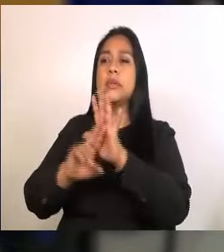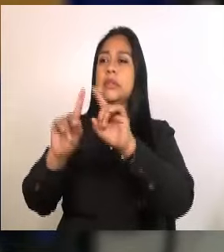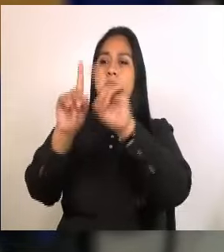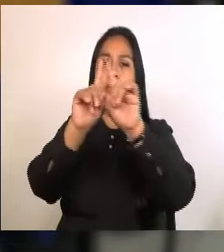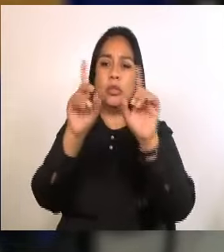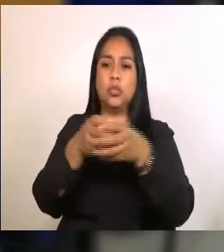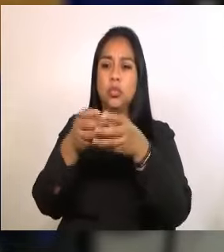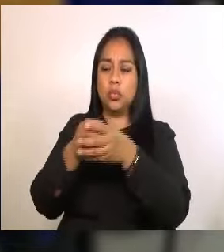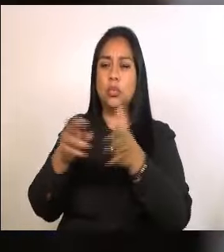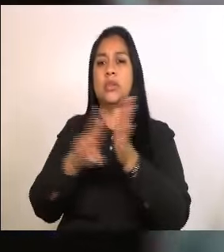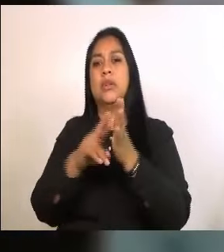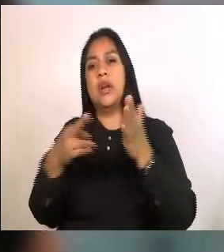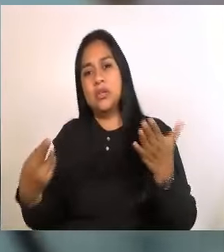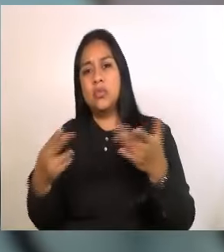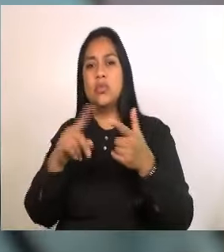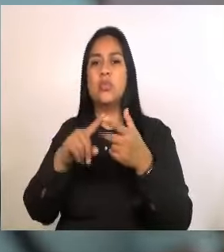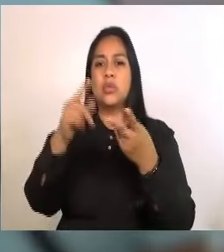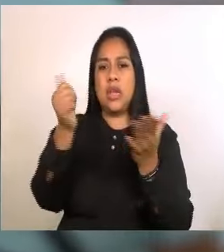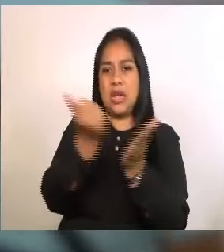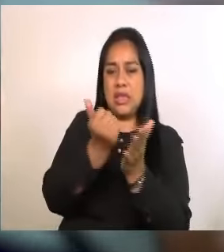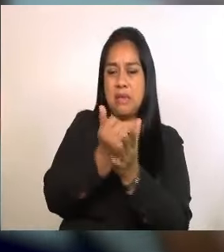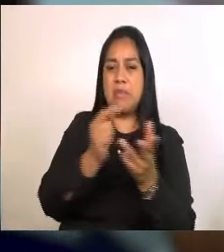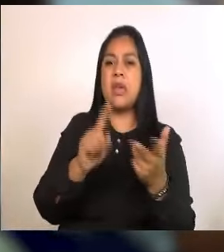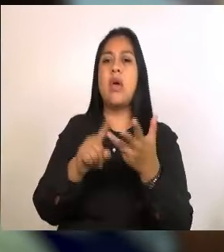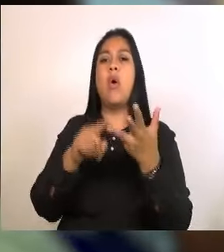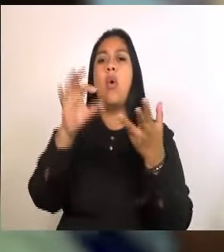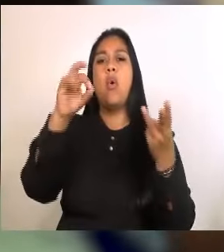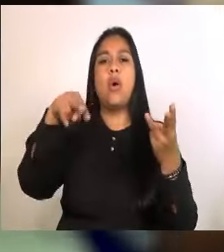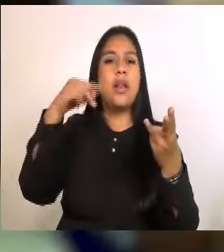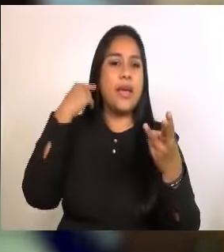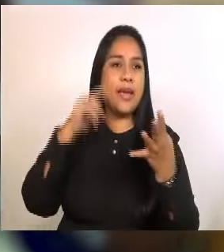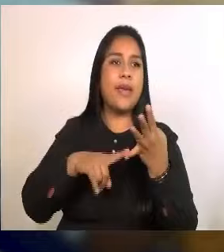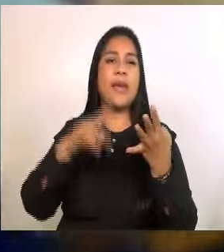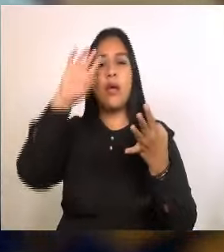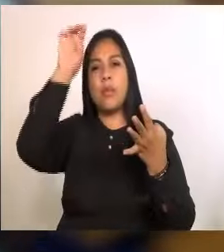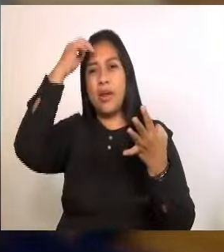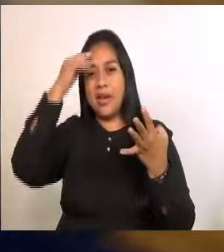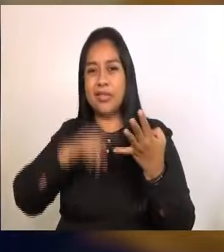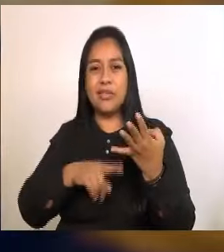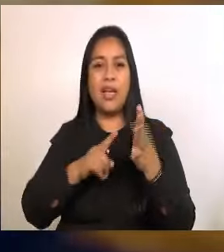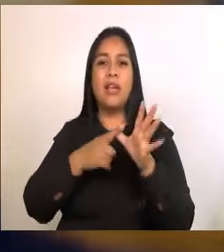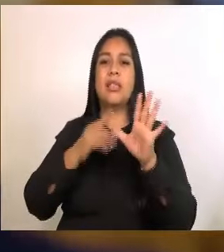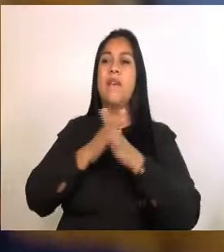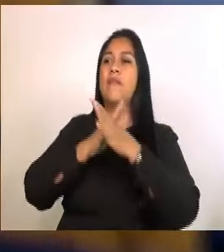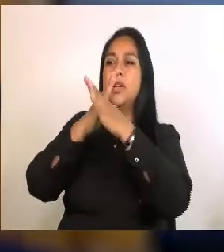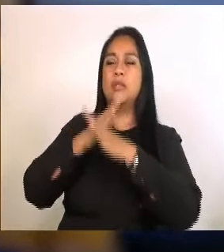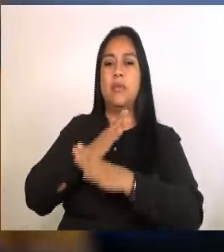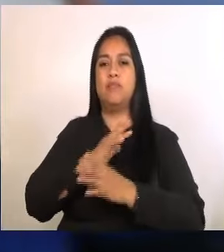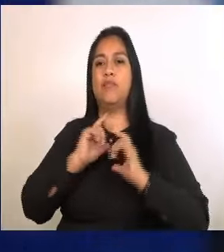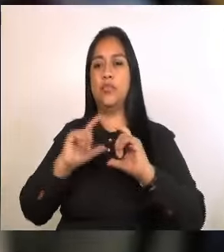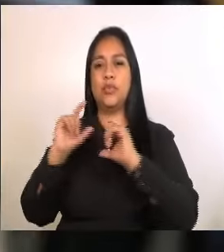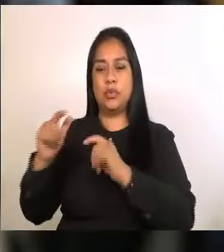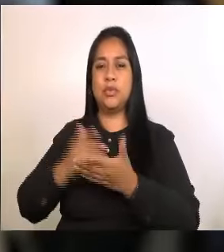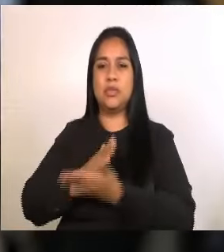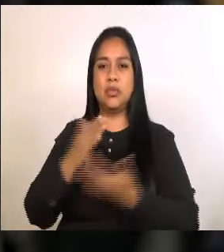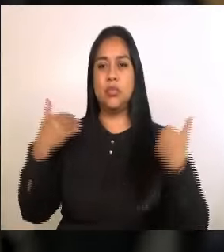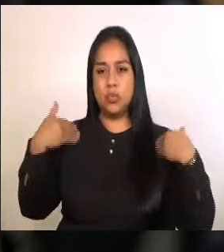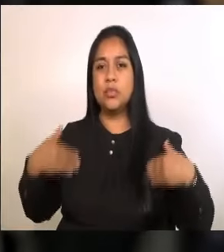sectores religiosos, académicos, ONGs, políticos, defensores y protectores de los derechos humanos